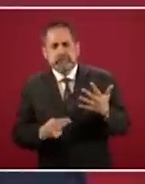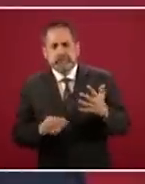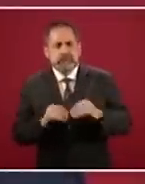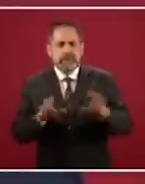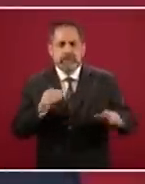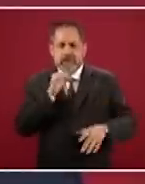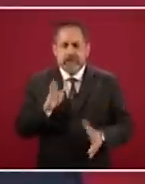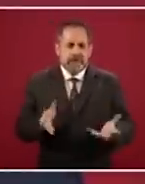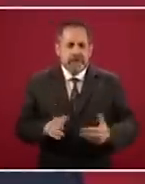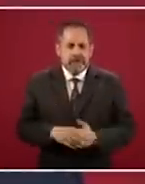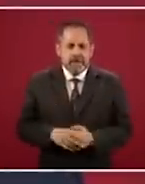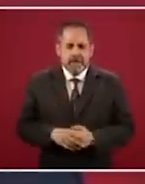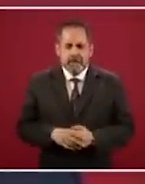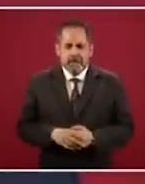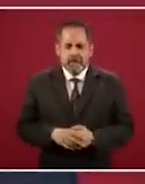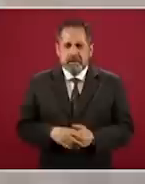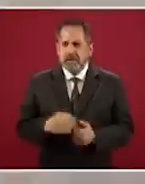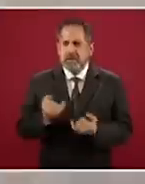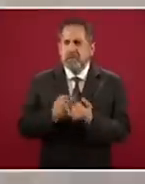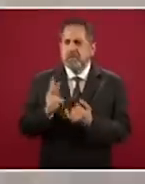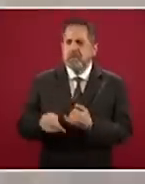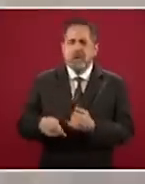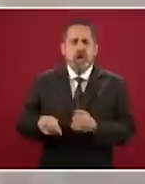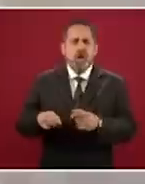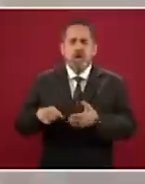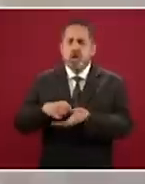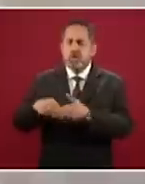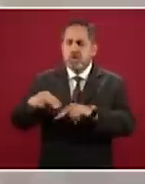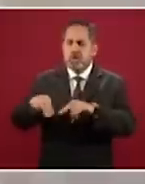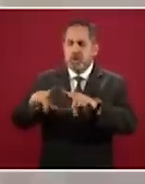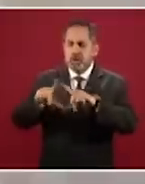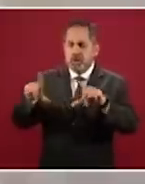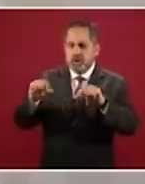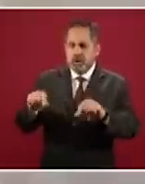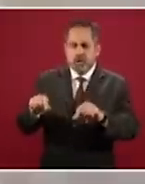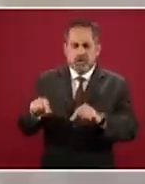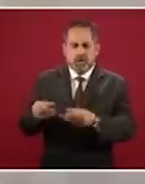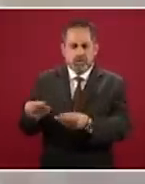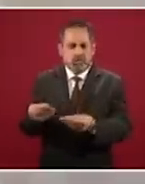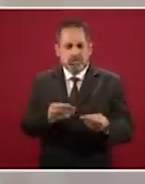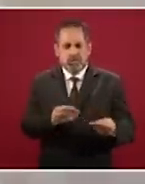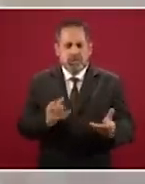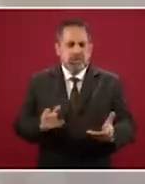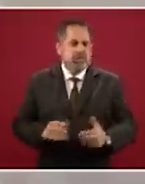es como comprar los boletos de la lotería, se queda